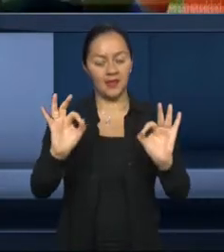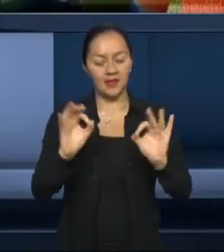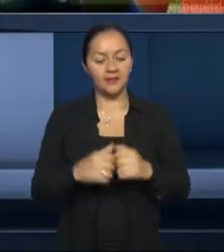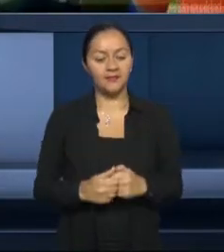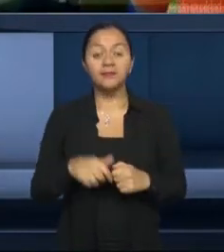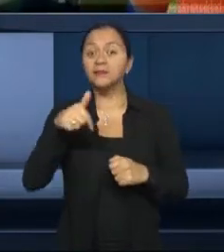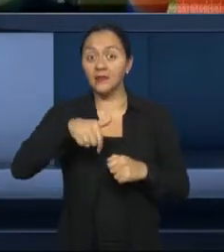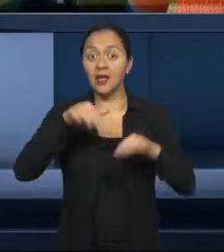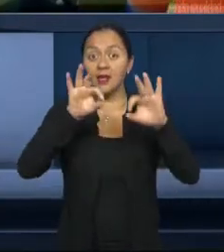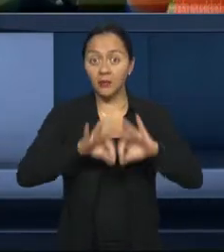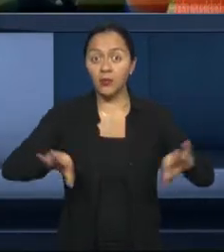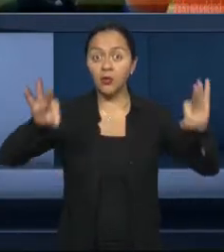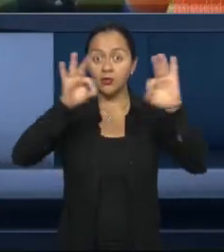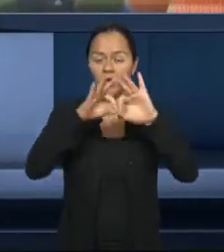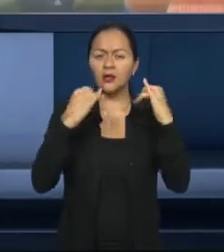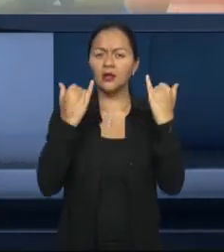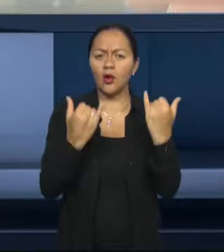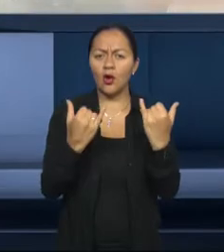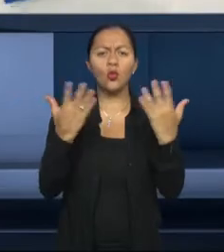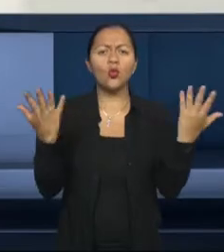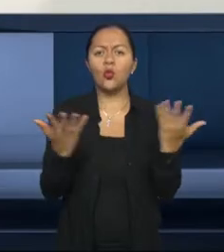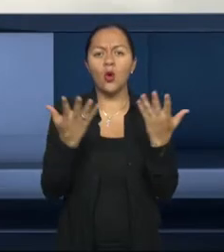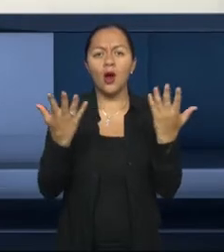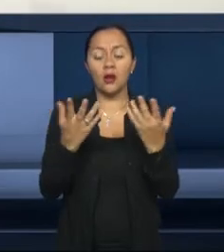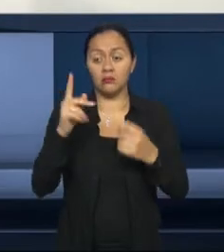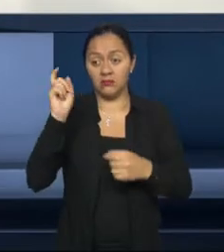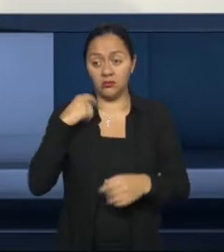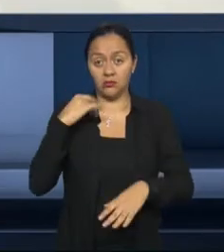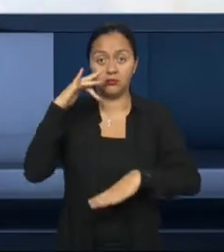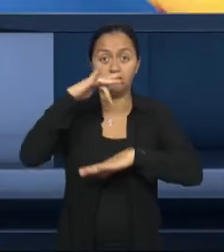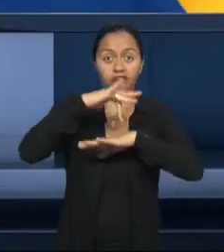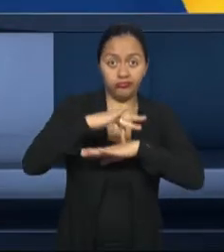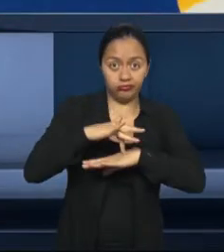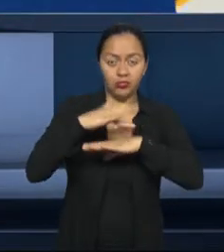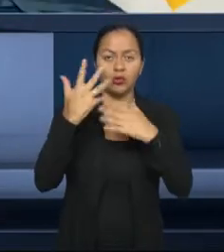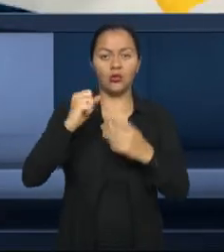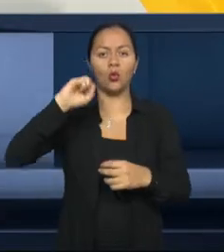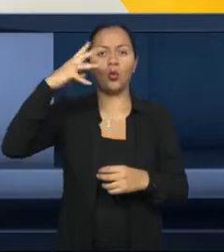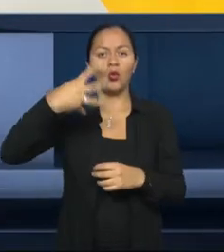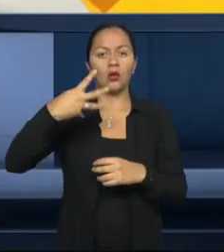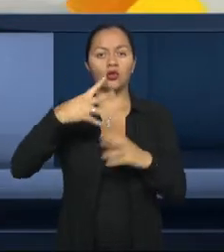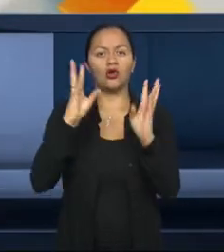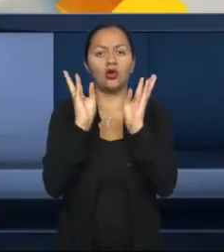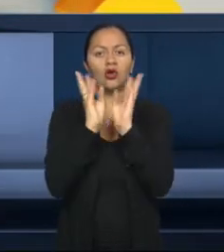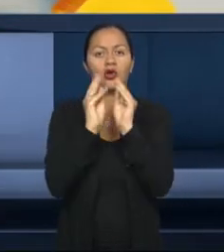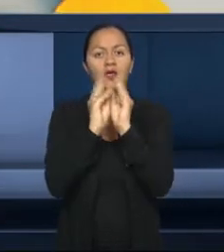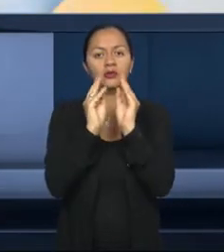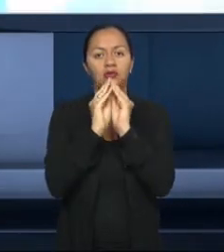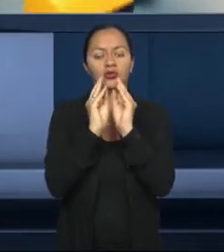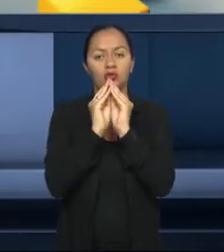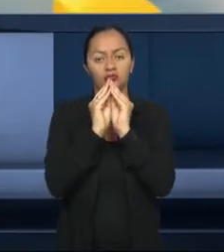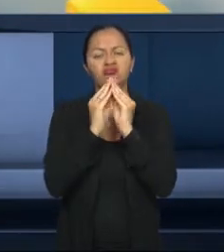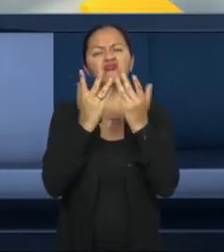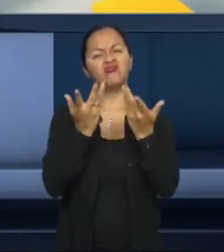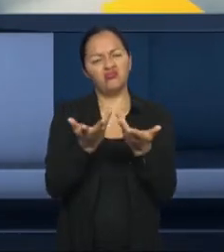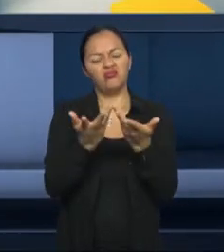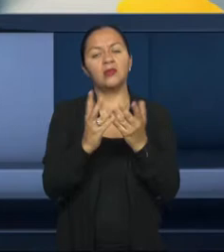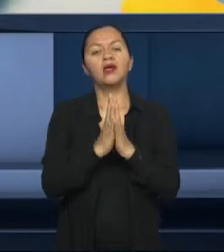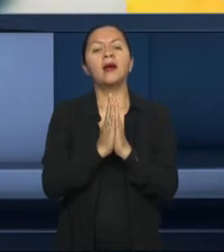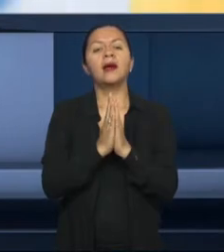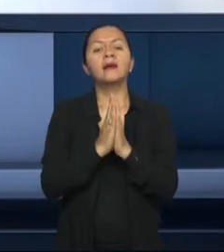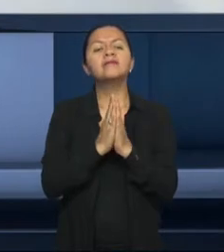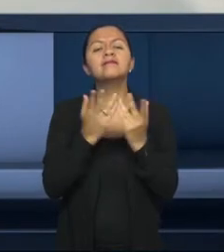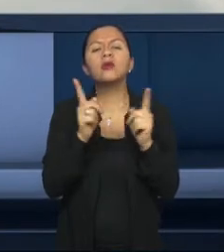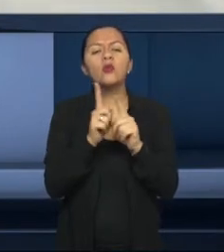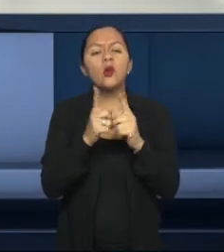Esta importante temática será abordada de manera vivencial y técnica en el 4º Congreso Continental de Rehabilitación Basada en la Comunidad, que